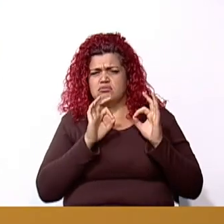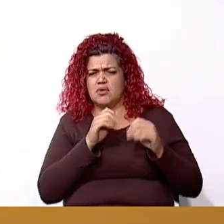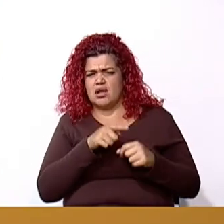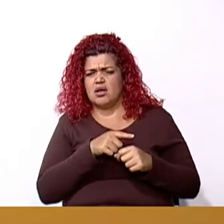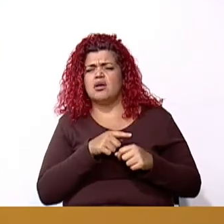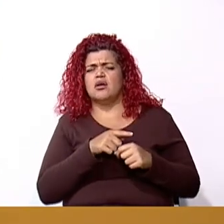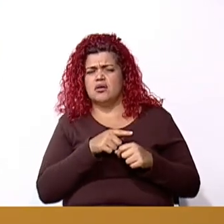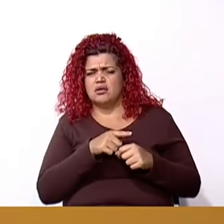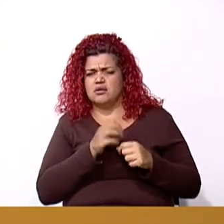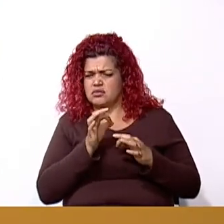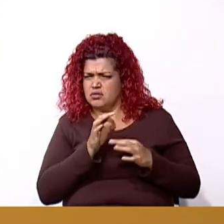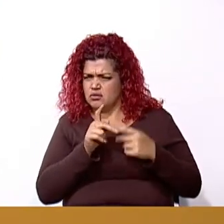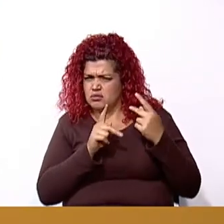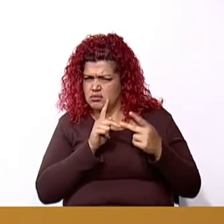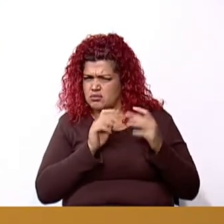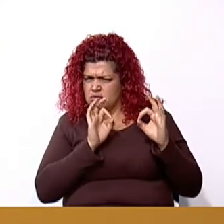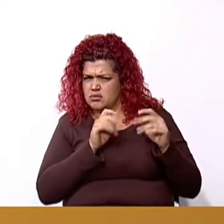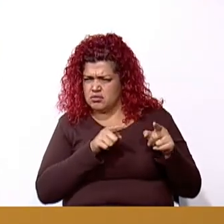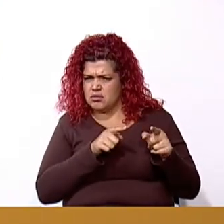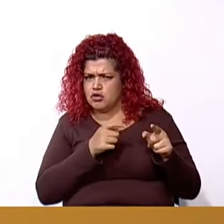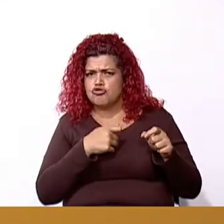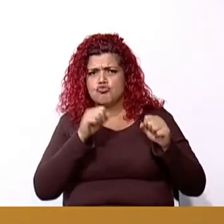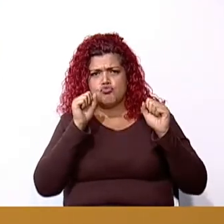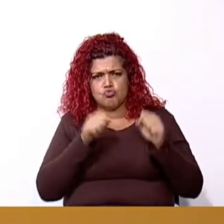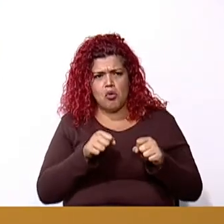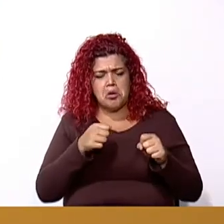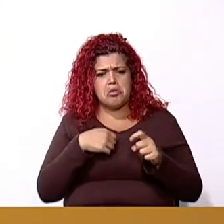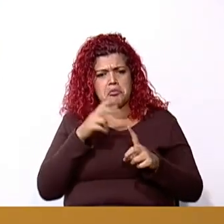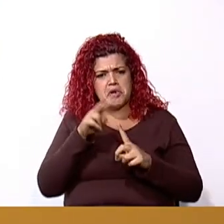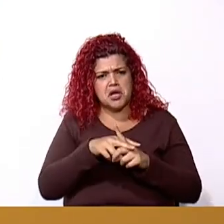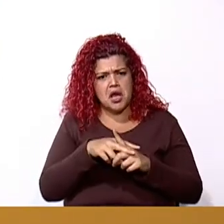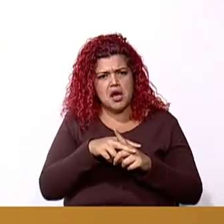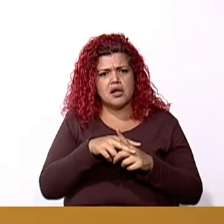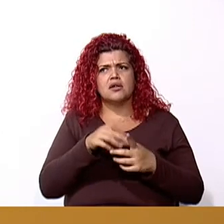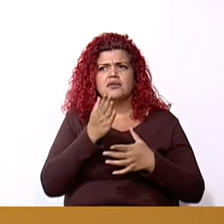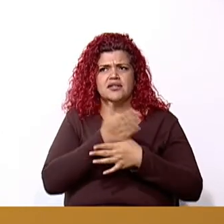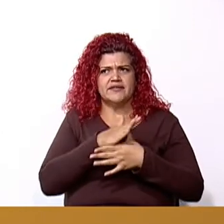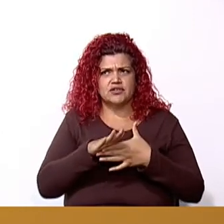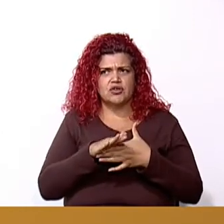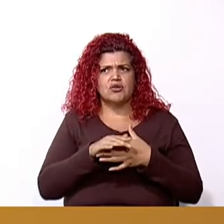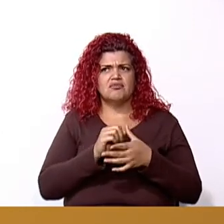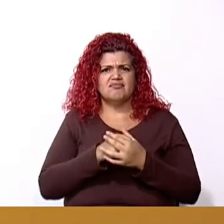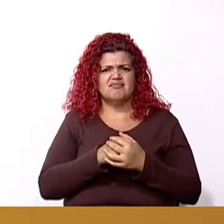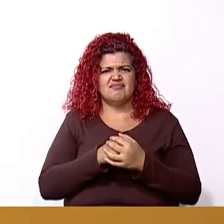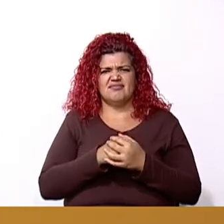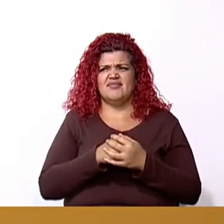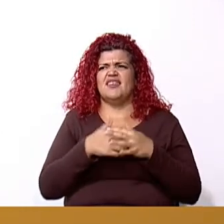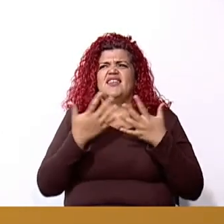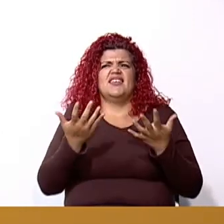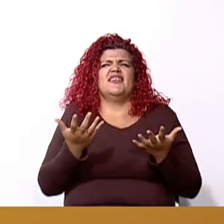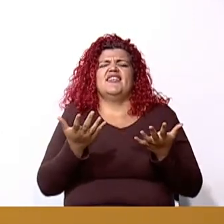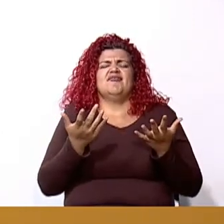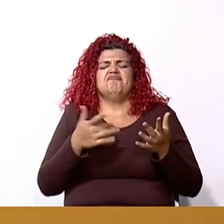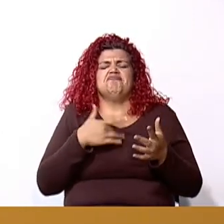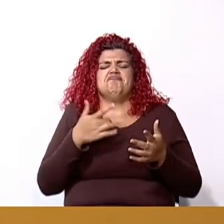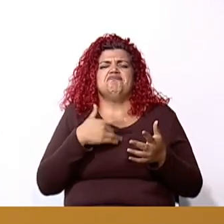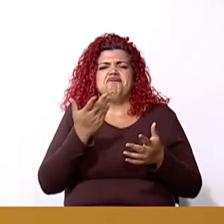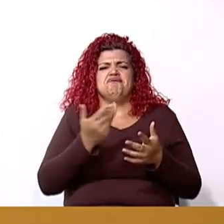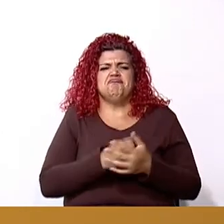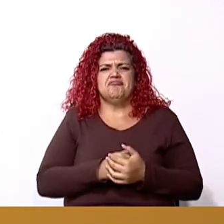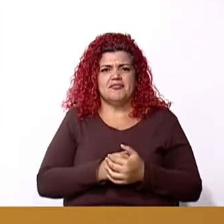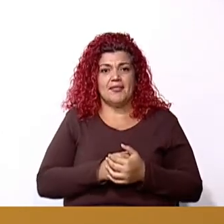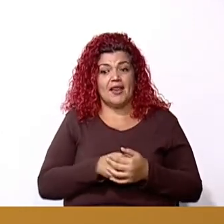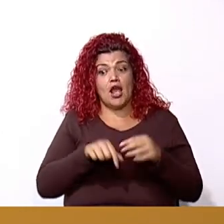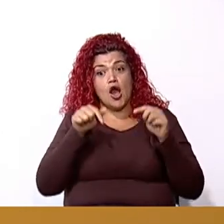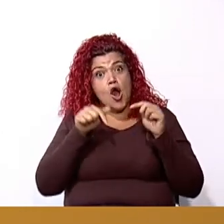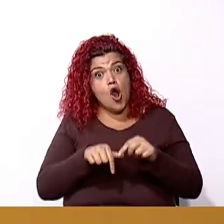sido resueltas de manera correcta, podemos aplicar la división. ¿Qué les parece? Bueno,